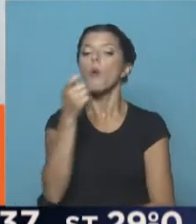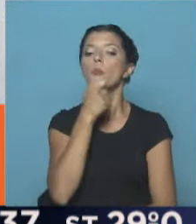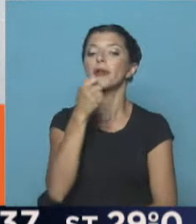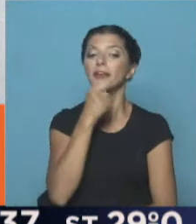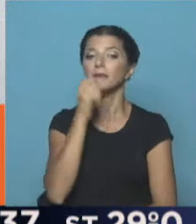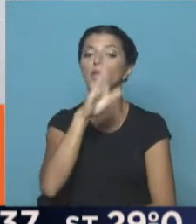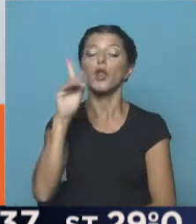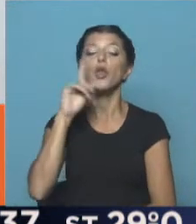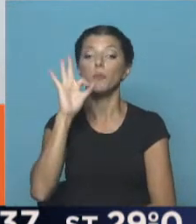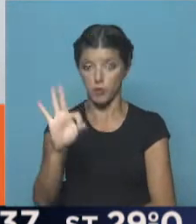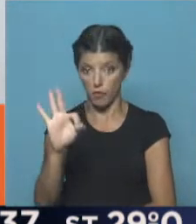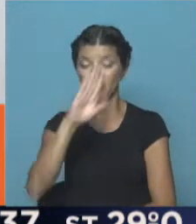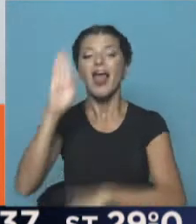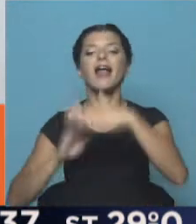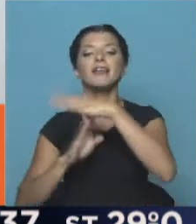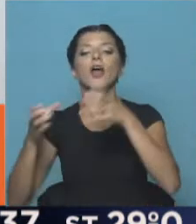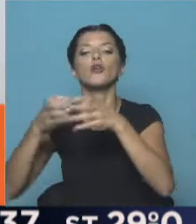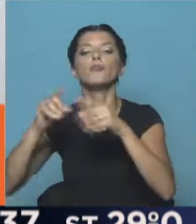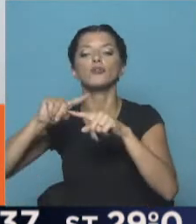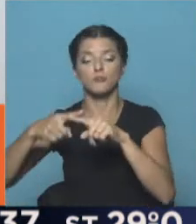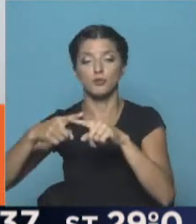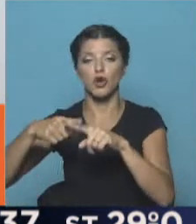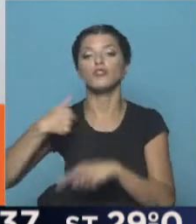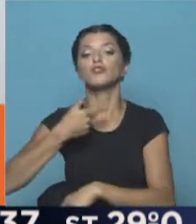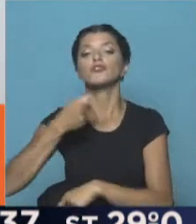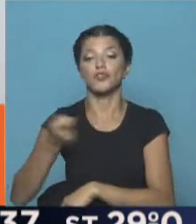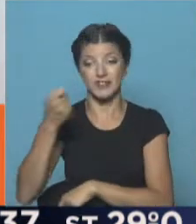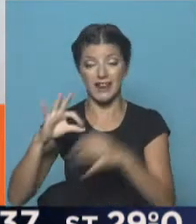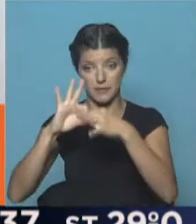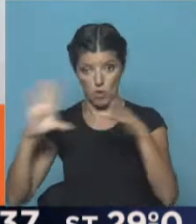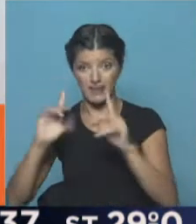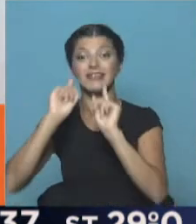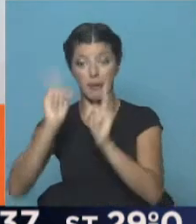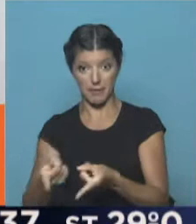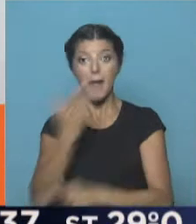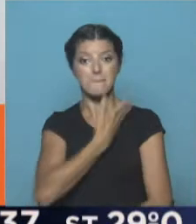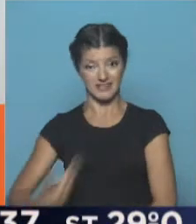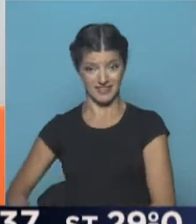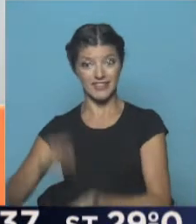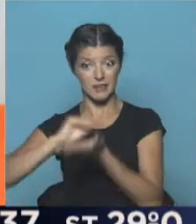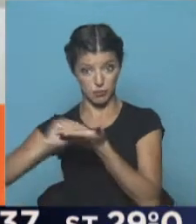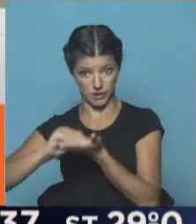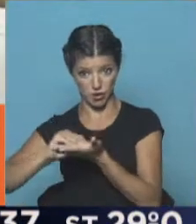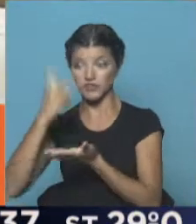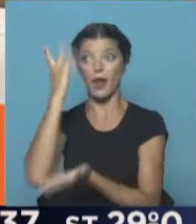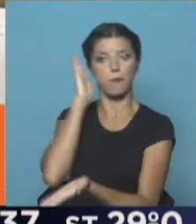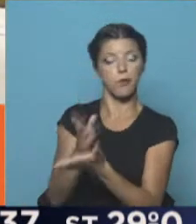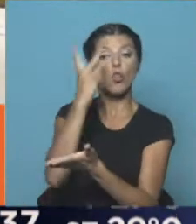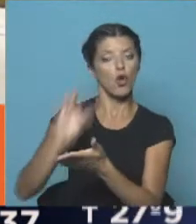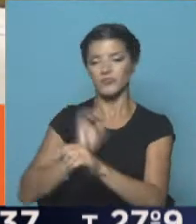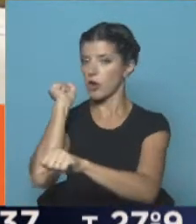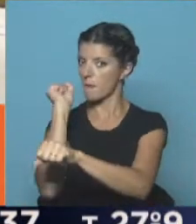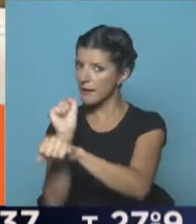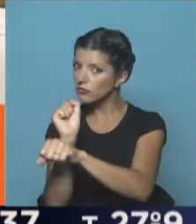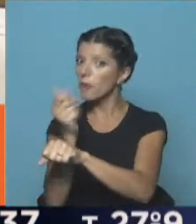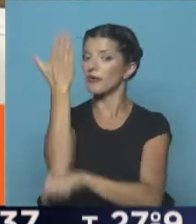el líder del partido socialdemócrata y presidente de la cámara de diputados- condenado a dos años de prisión por fraude